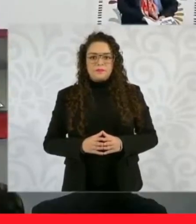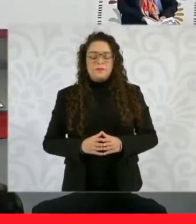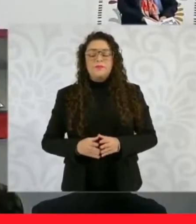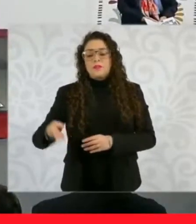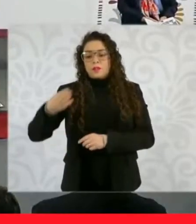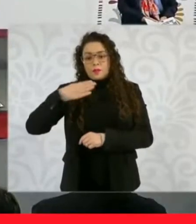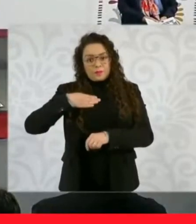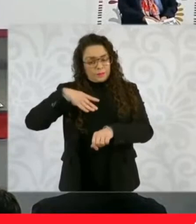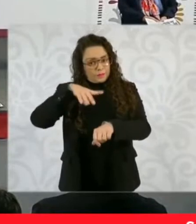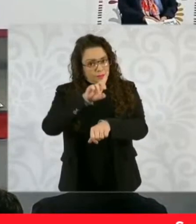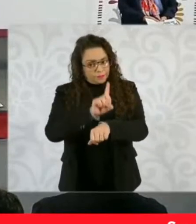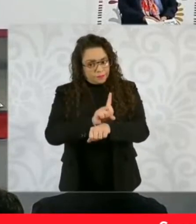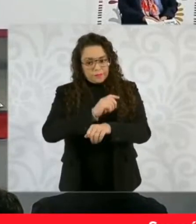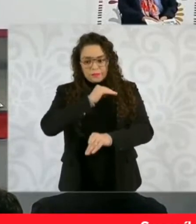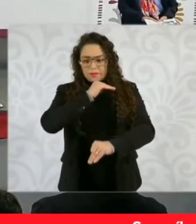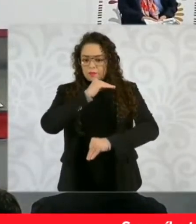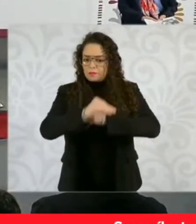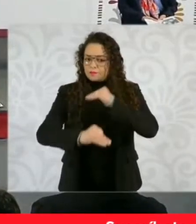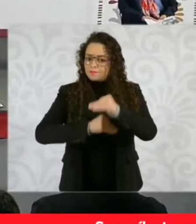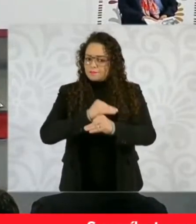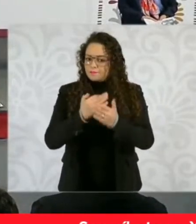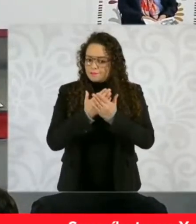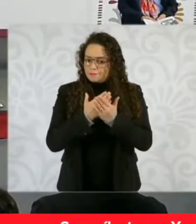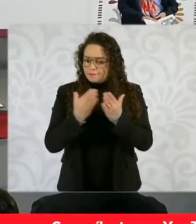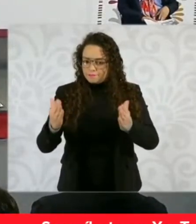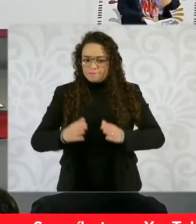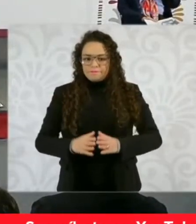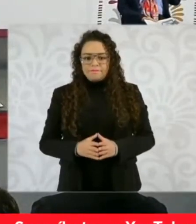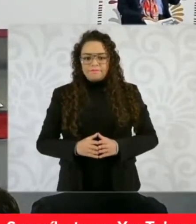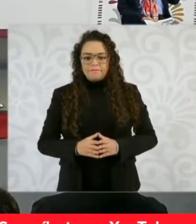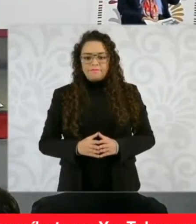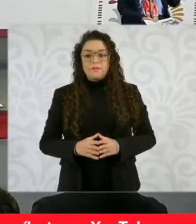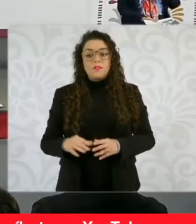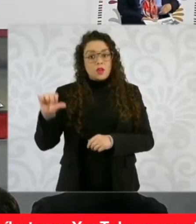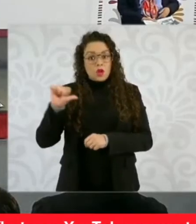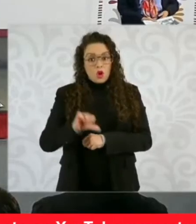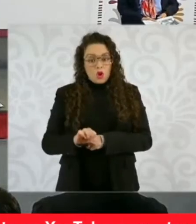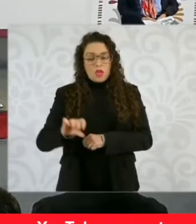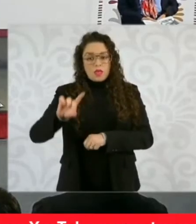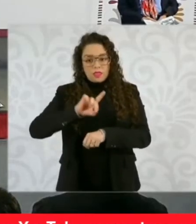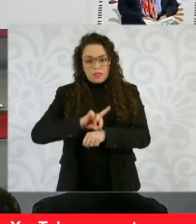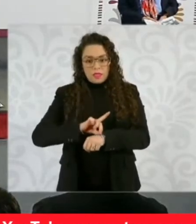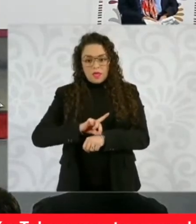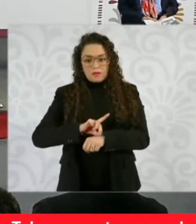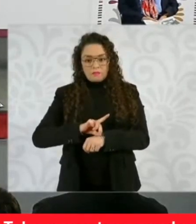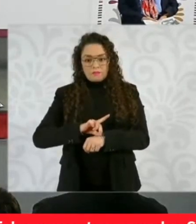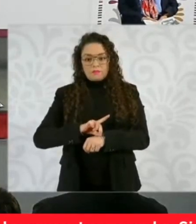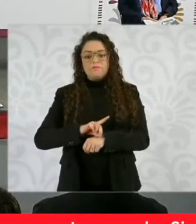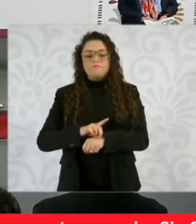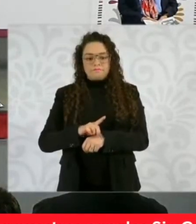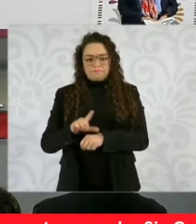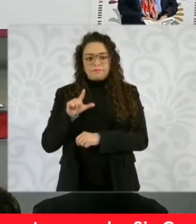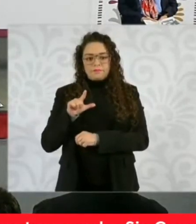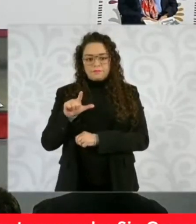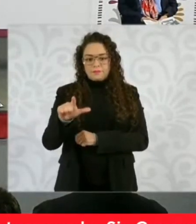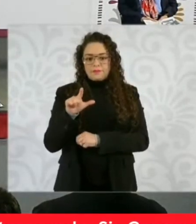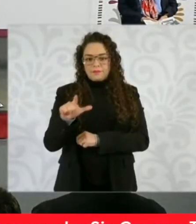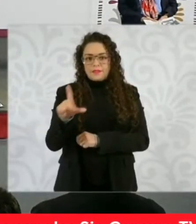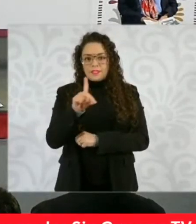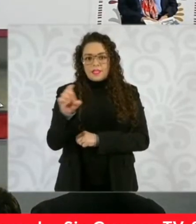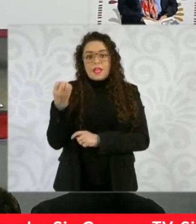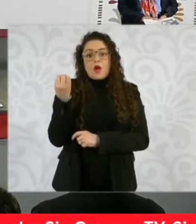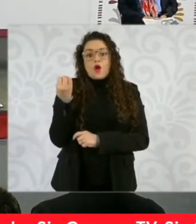Muy buenos días a todas y todos. Efectivamente, hoy es 17 de octubre y un día como